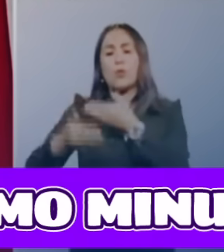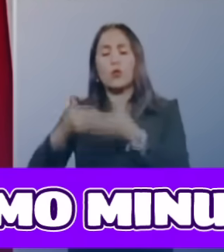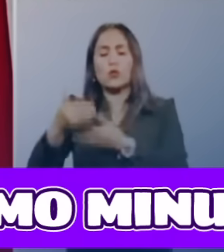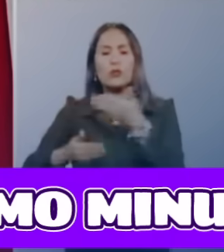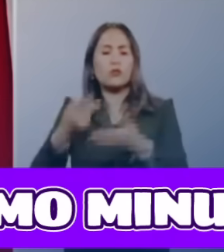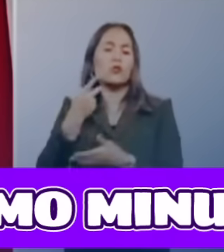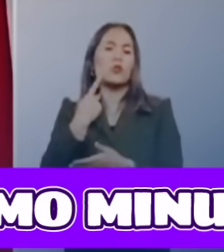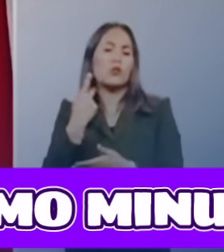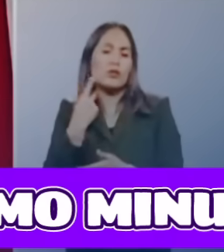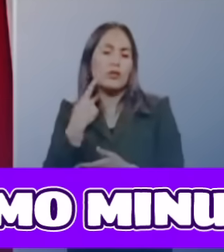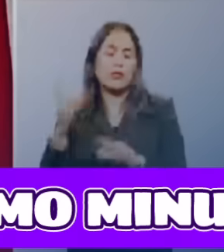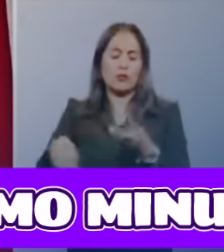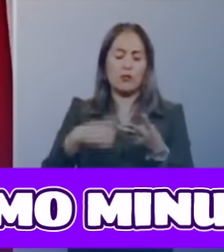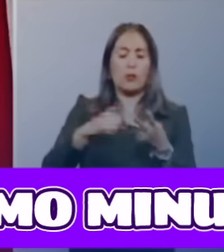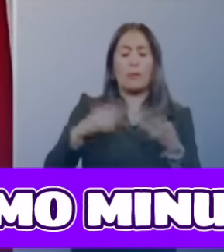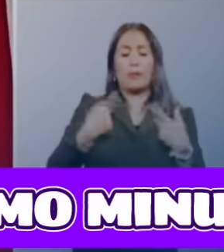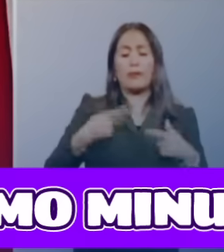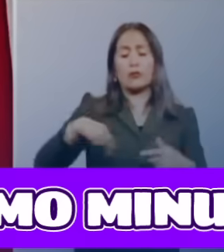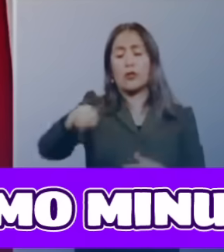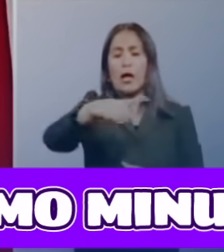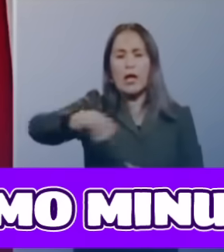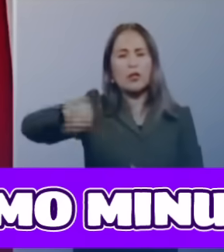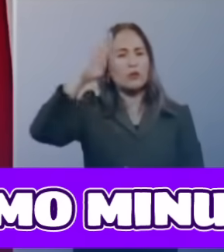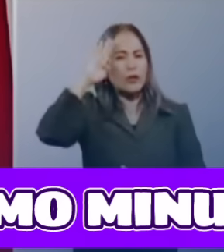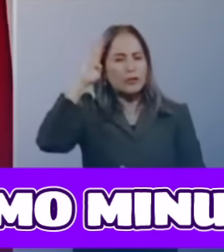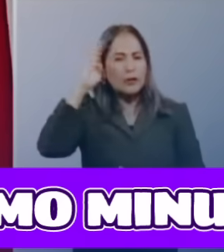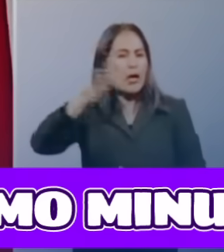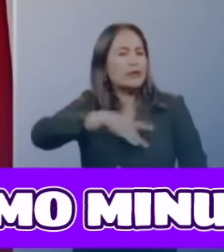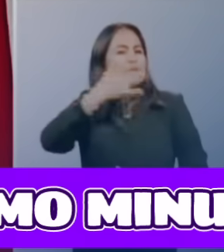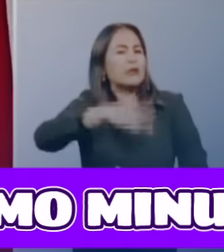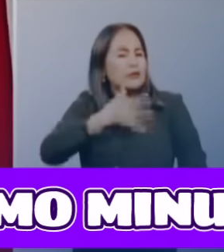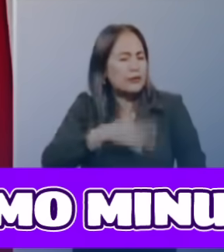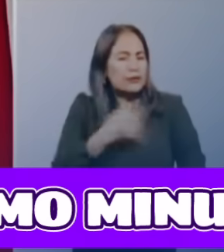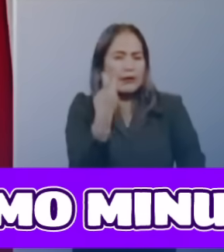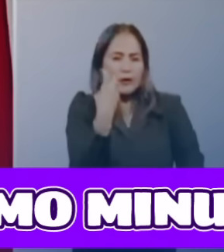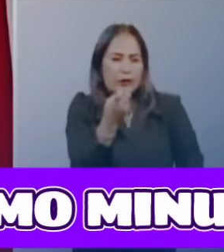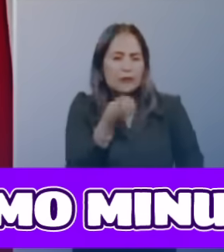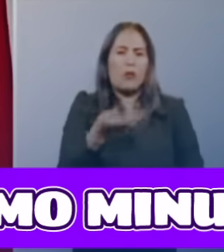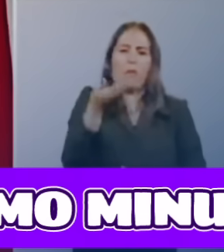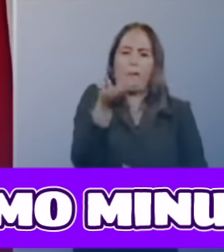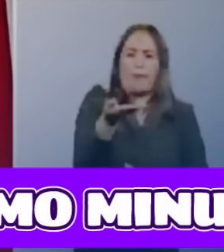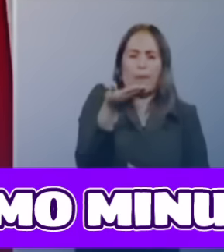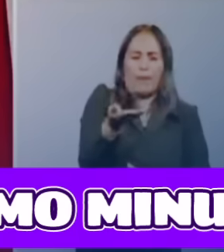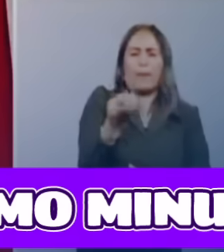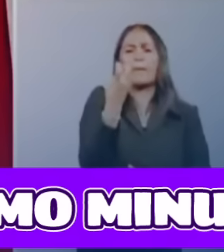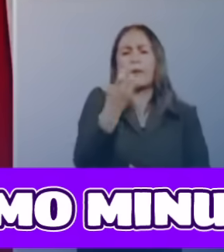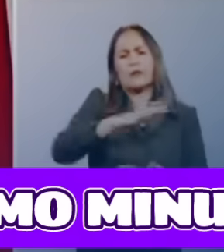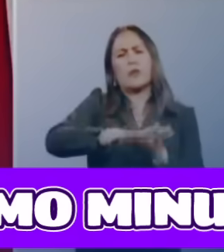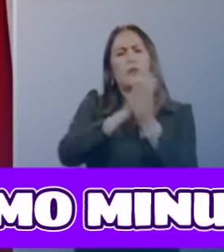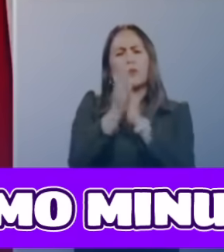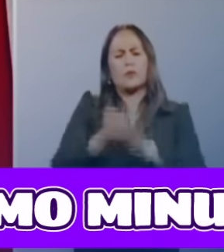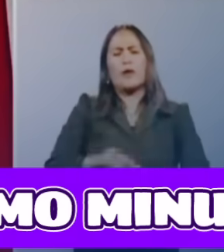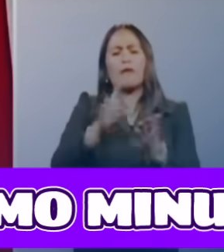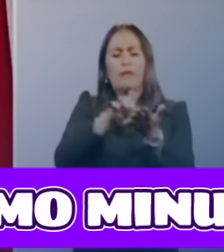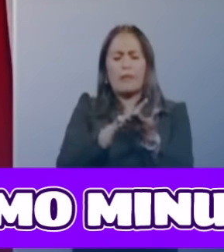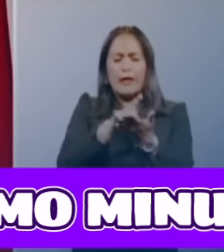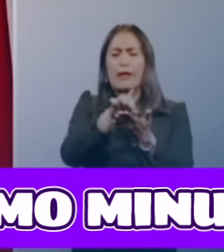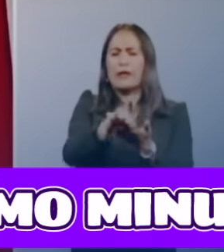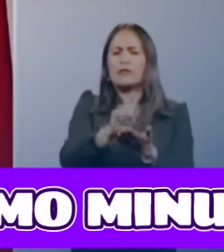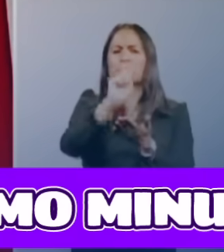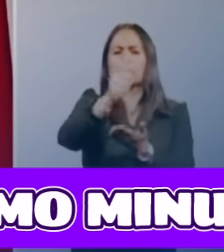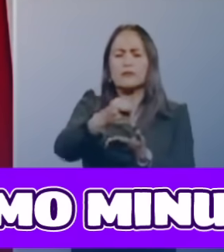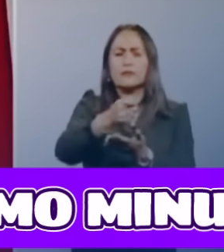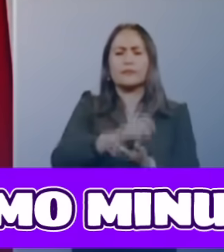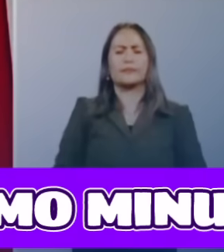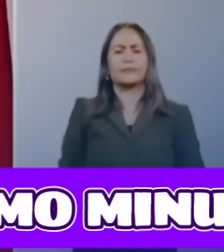políticos y de reflexión colectiva. Desde esta postura, los derechos pueden y merecen ser